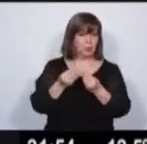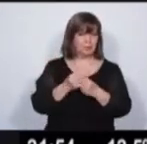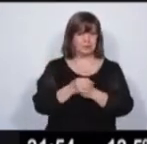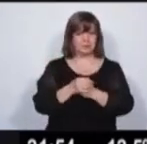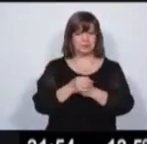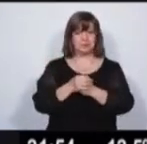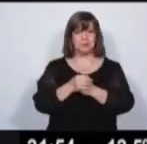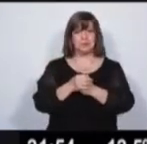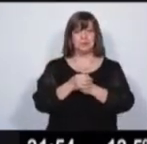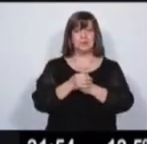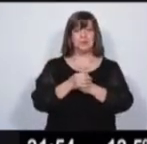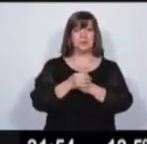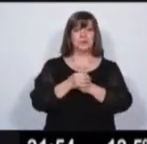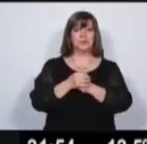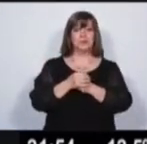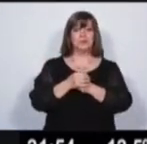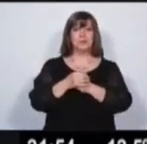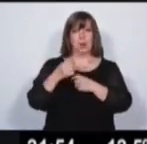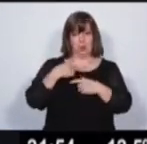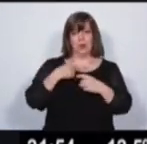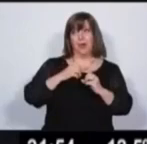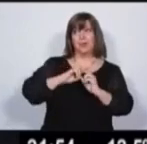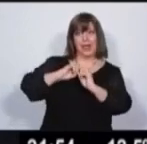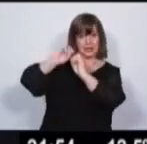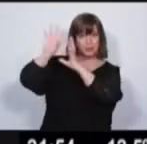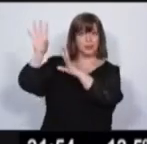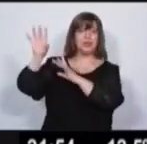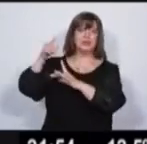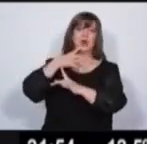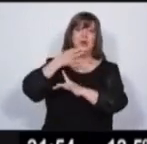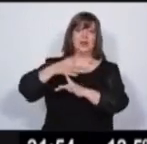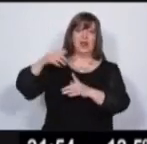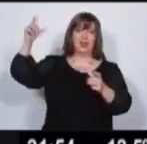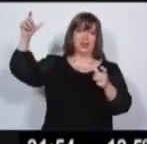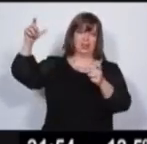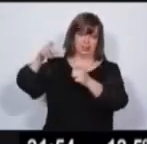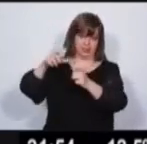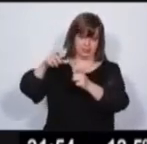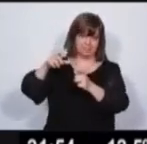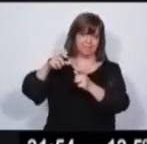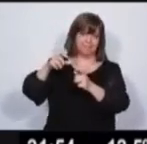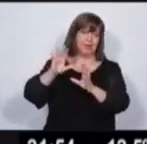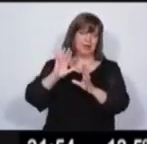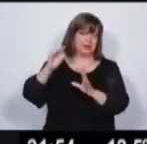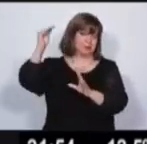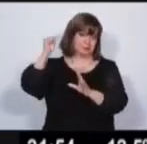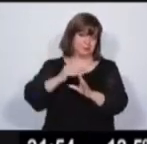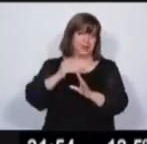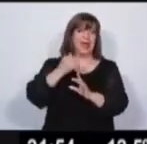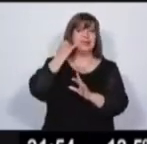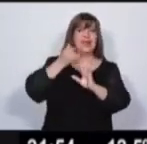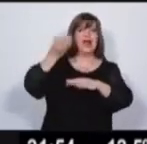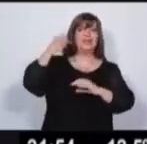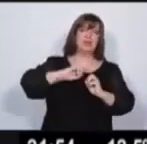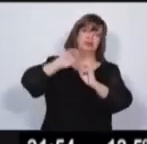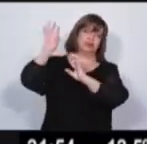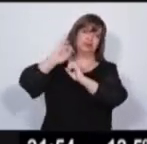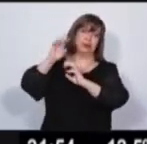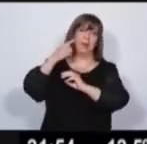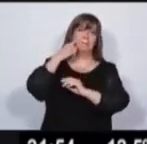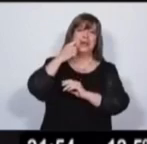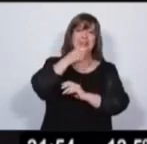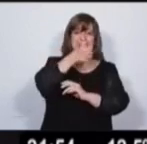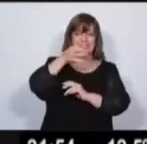bueno las exportaciones han caído en la provincia de Mendoza de manera evidente exportamos por mil